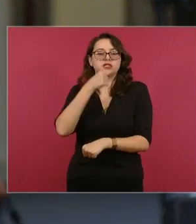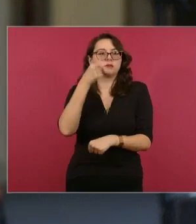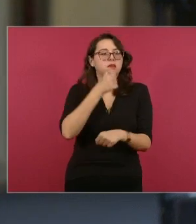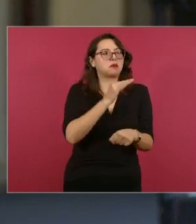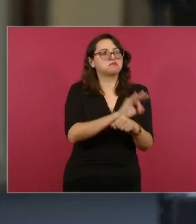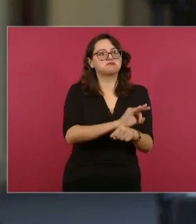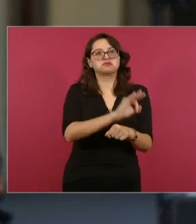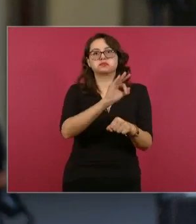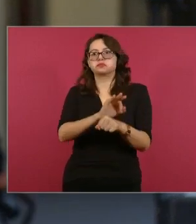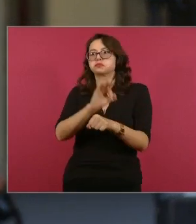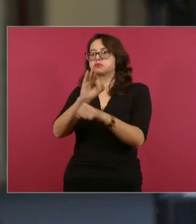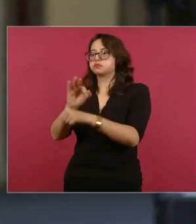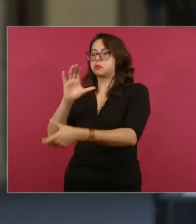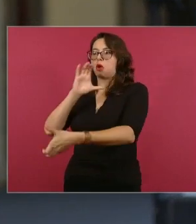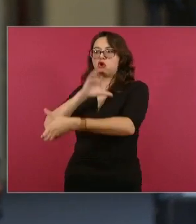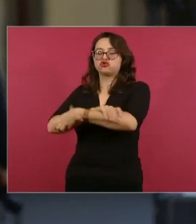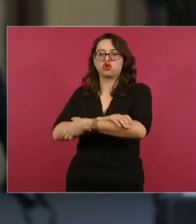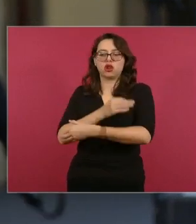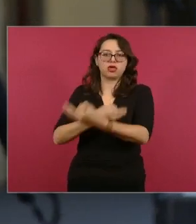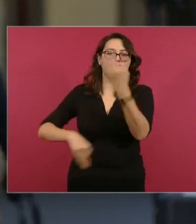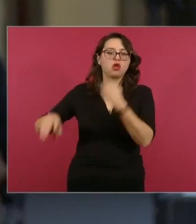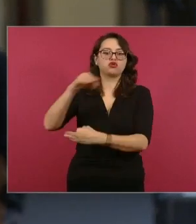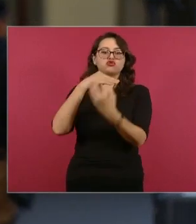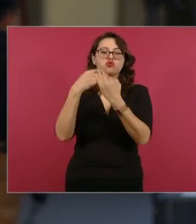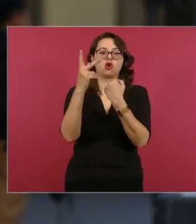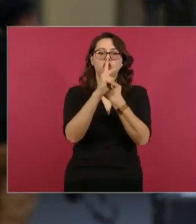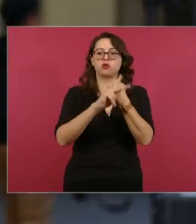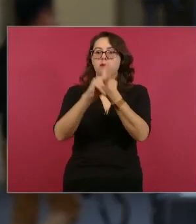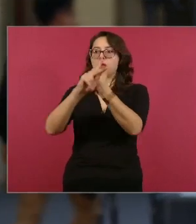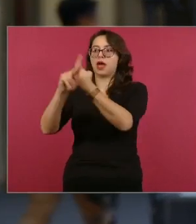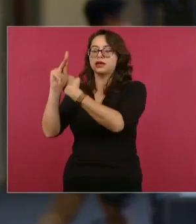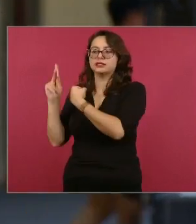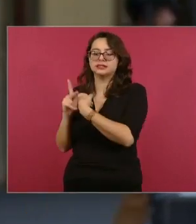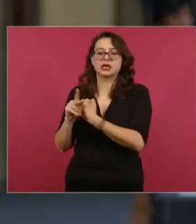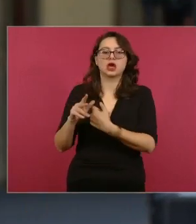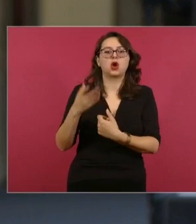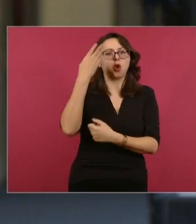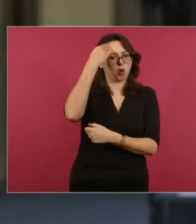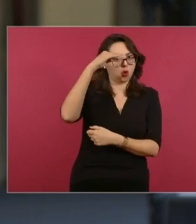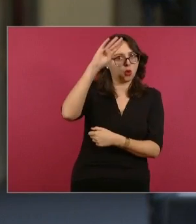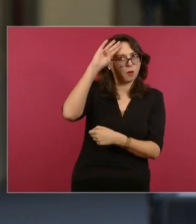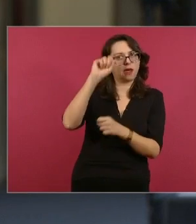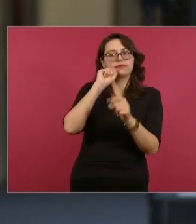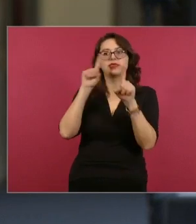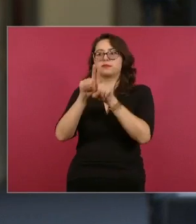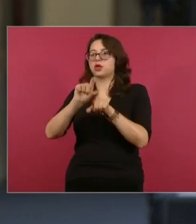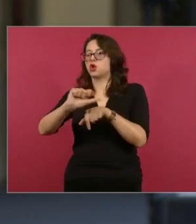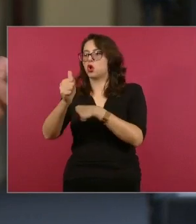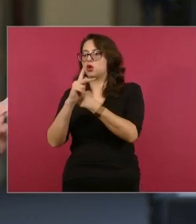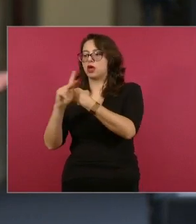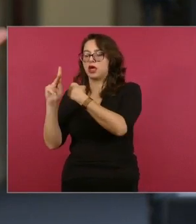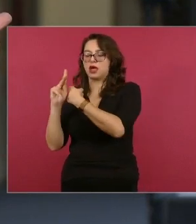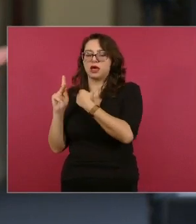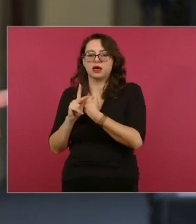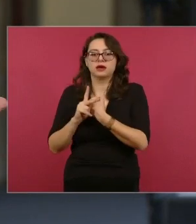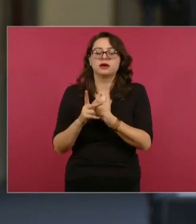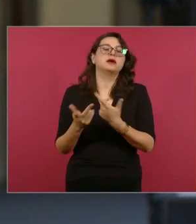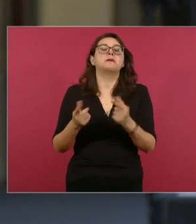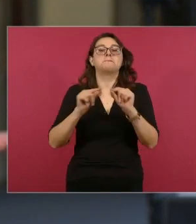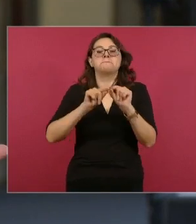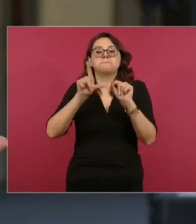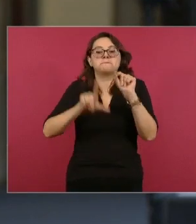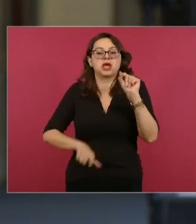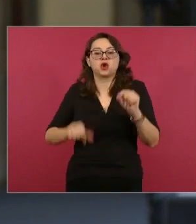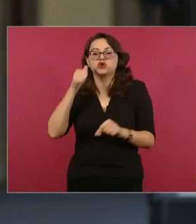Cuba, sino con todos los pueblos de América Latina y el Caribe cuando las dictaduras ponían en riesgo la vida de nuestros militantes.